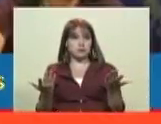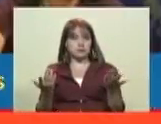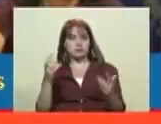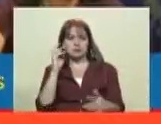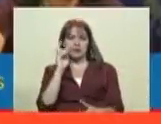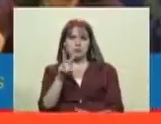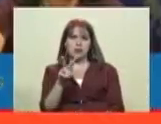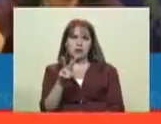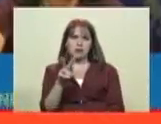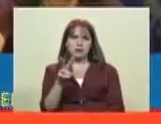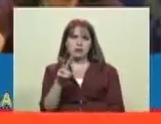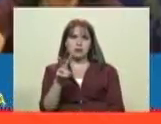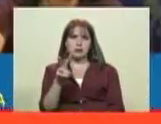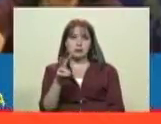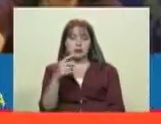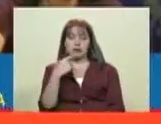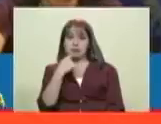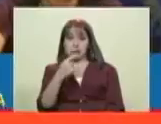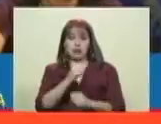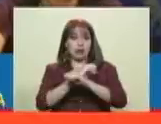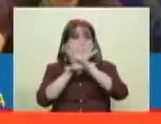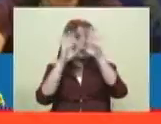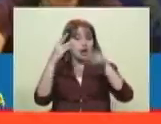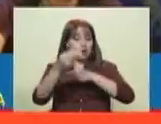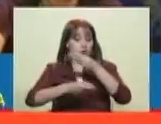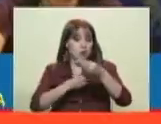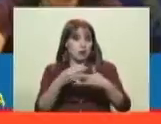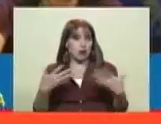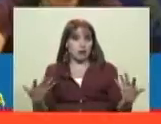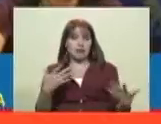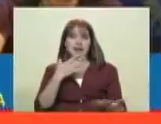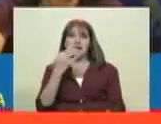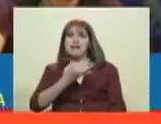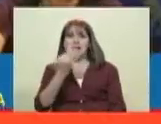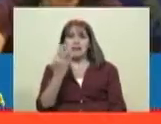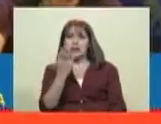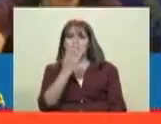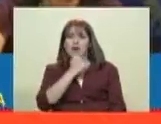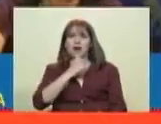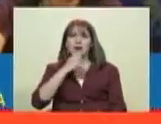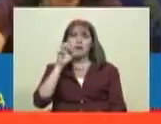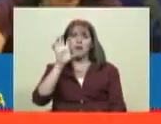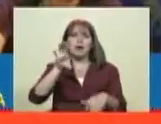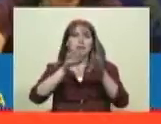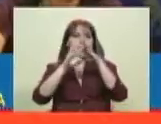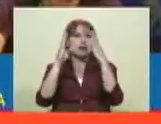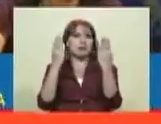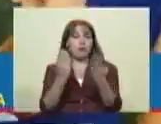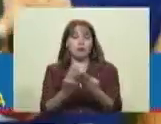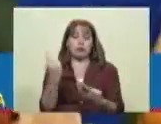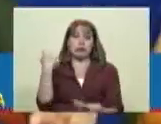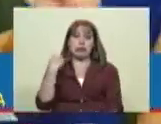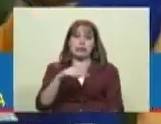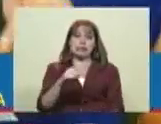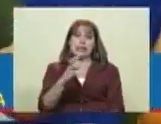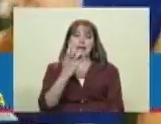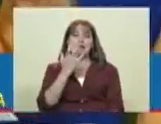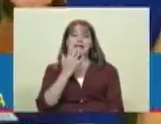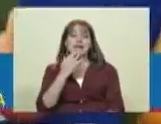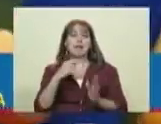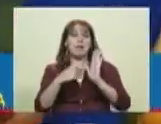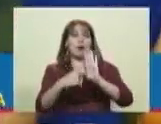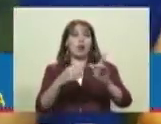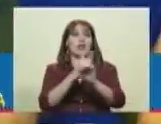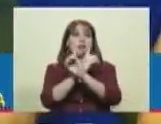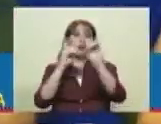A ver que salga para lo claro y lo haga. La verdad no existe un país del mundo que tenga este nivel de ejemplo de democracia que